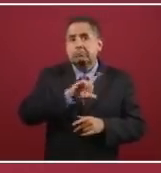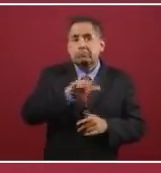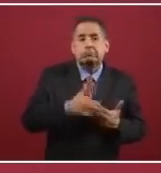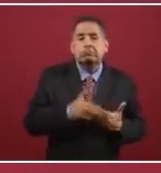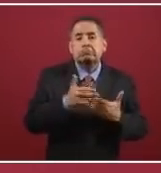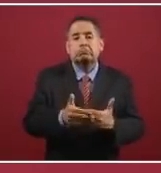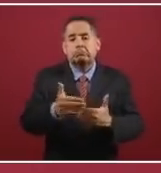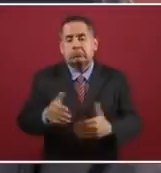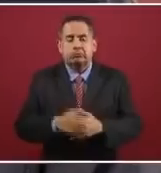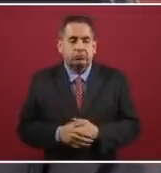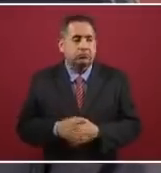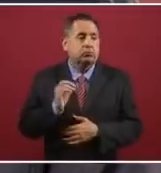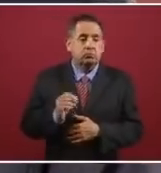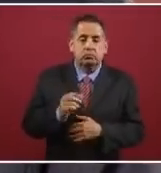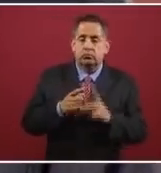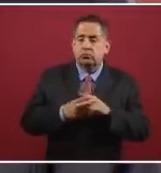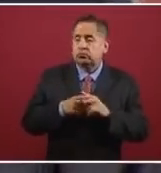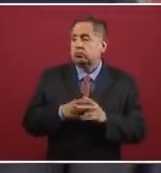en